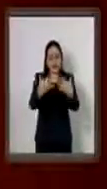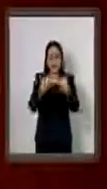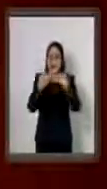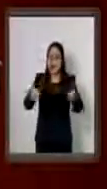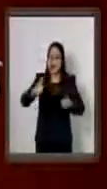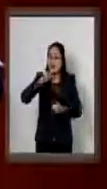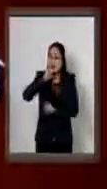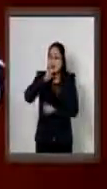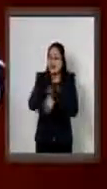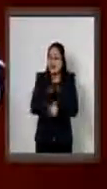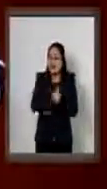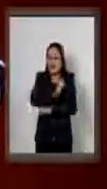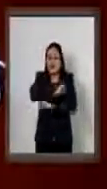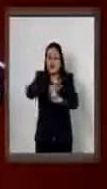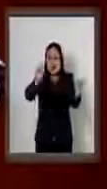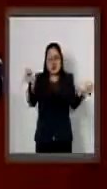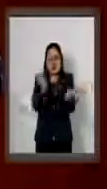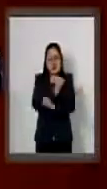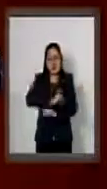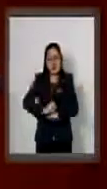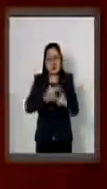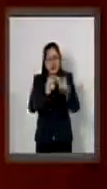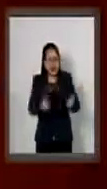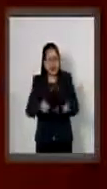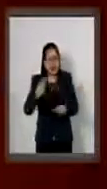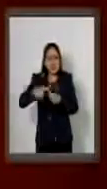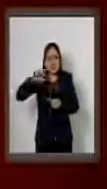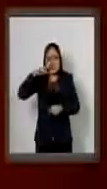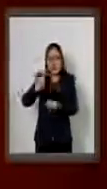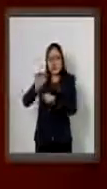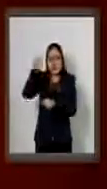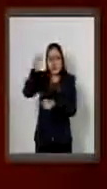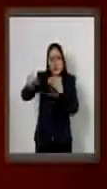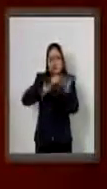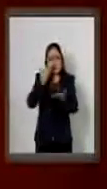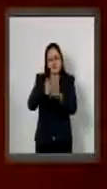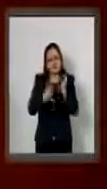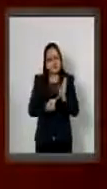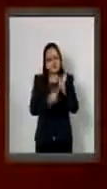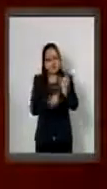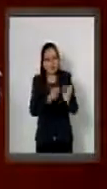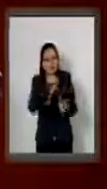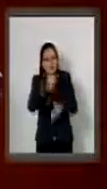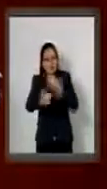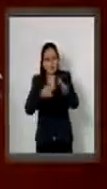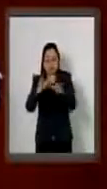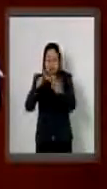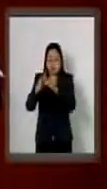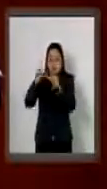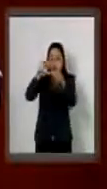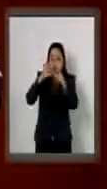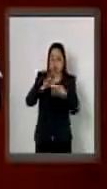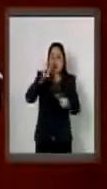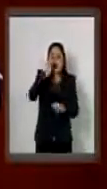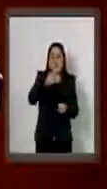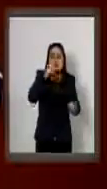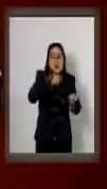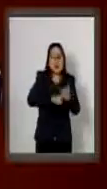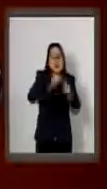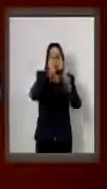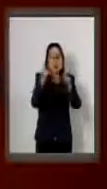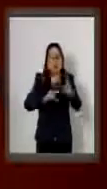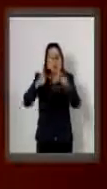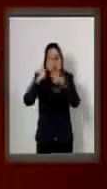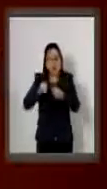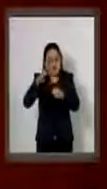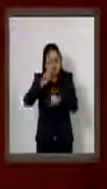nadie, ni siquiera los promoventes, que pueda determinar con precisión qué es la seguridad interior,